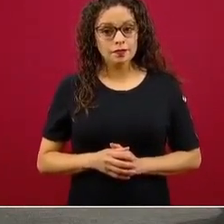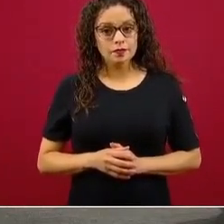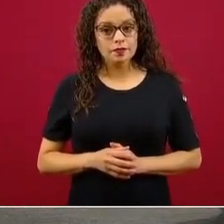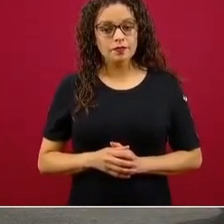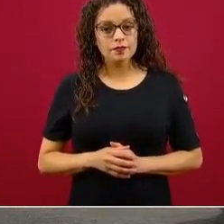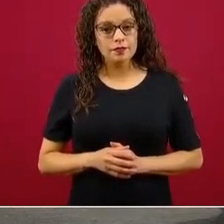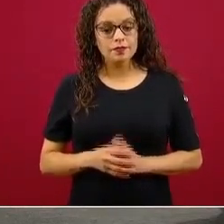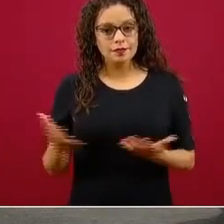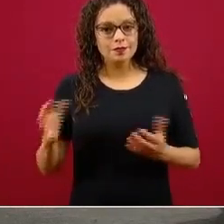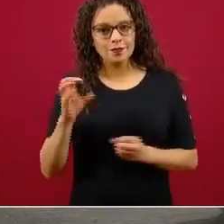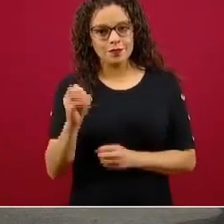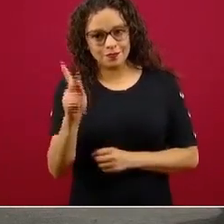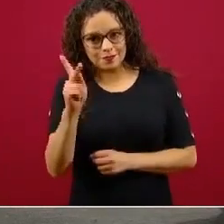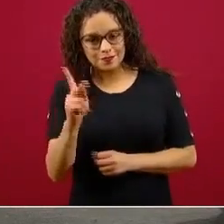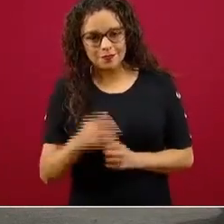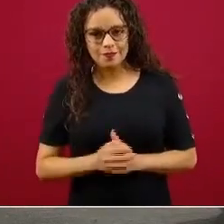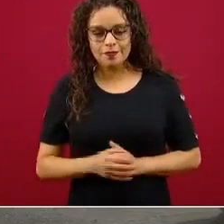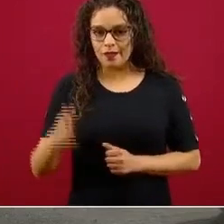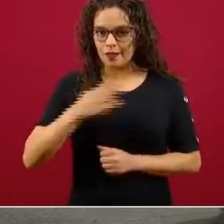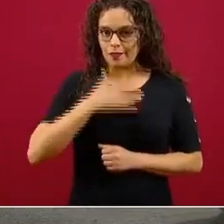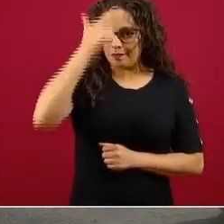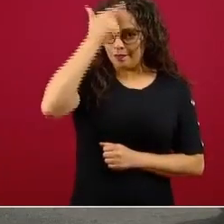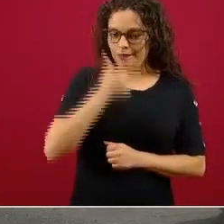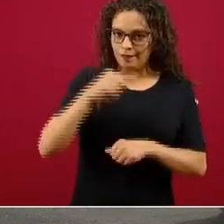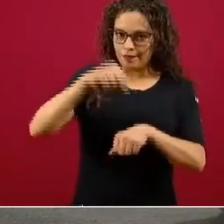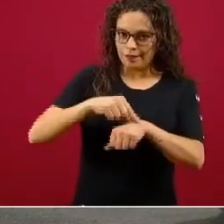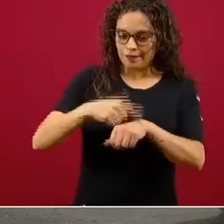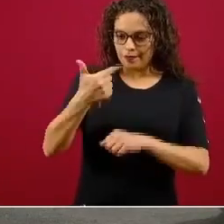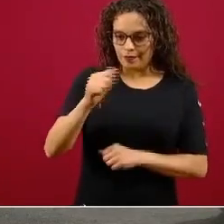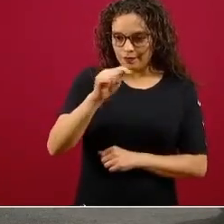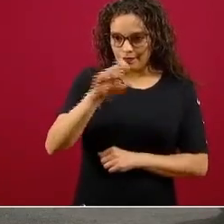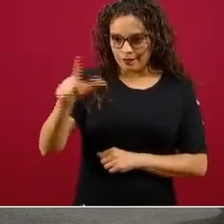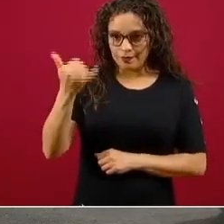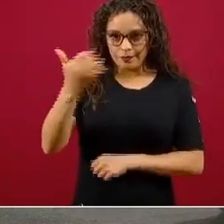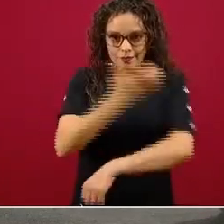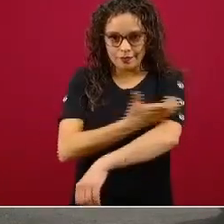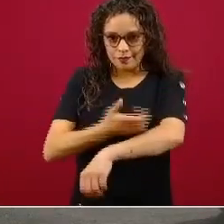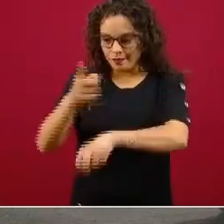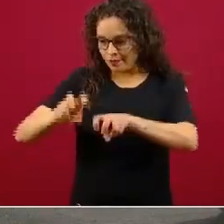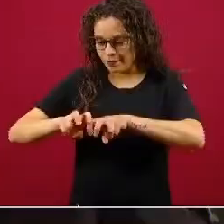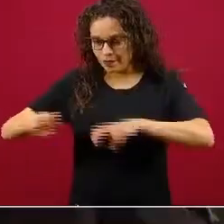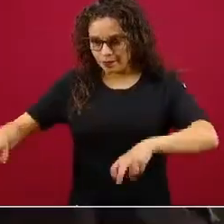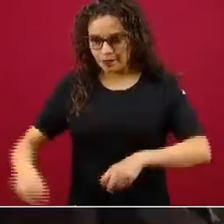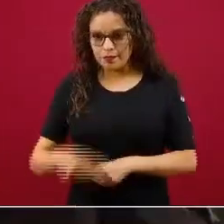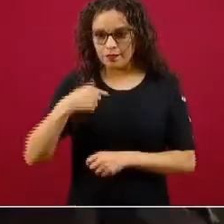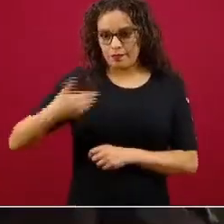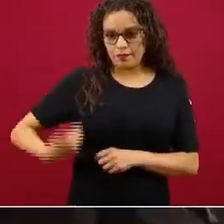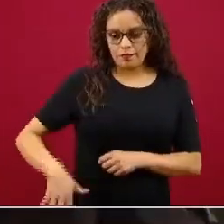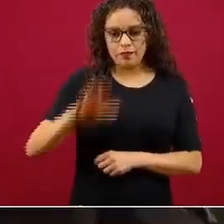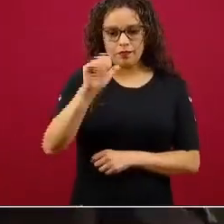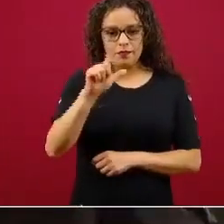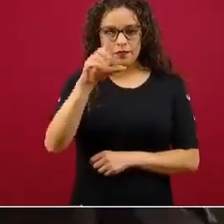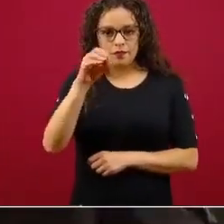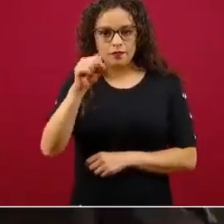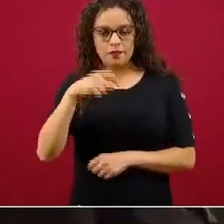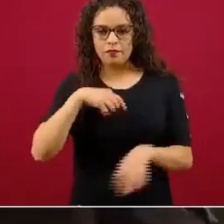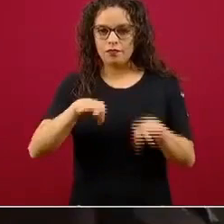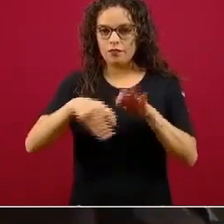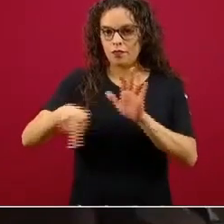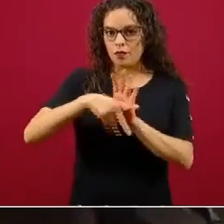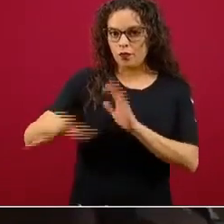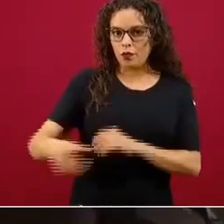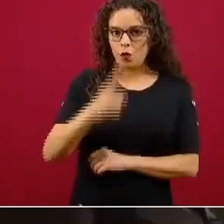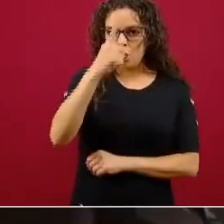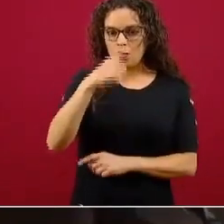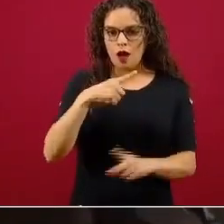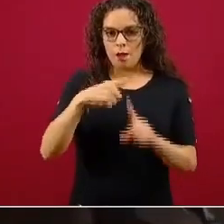Ok. Buenas noches, doctor Gatell y acompañantes. Soy Carlos Avaroa del 1+1. Solamente quiero preguntar la